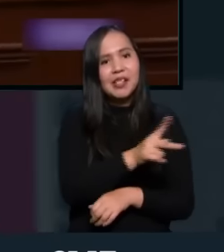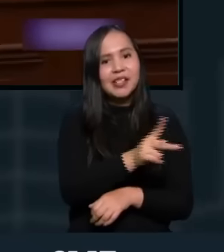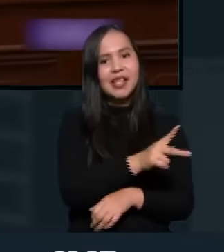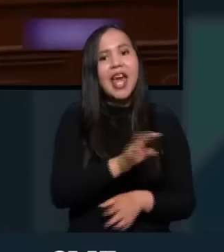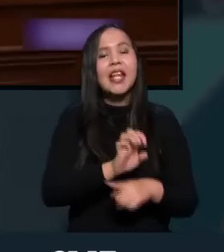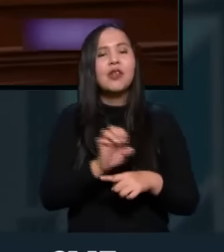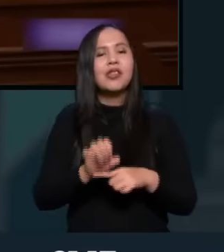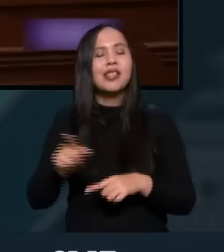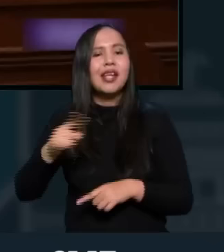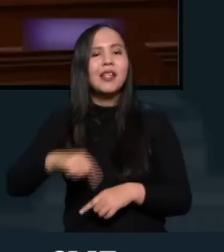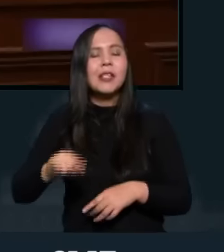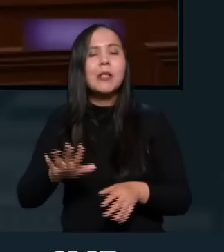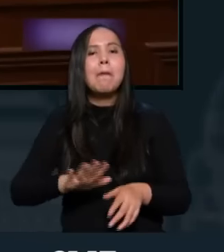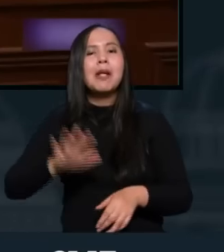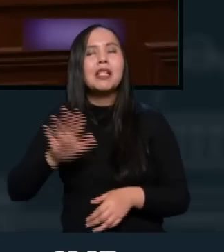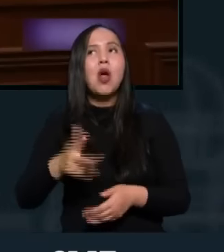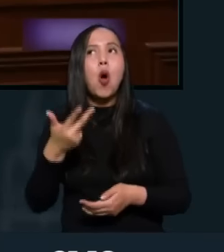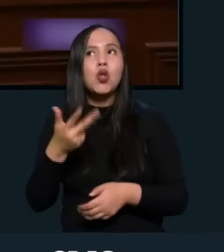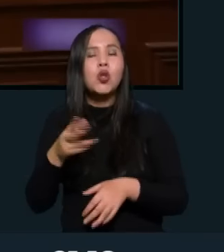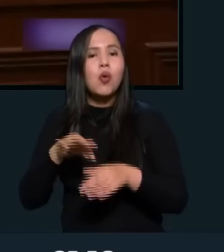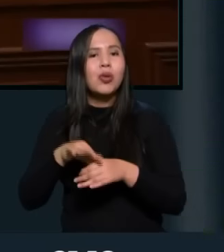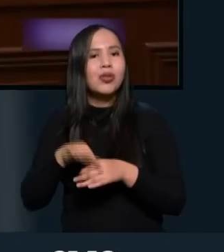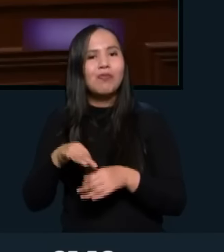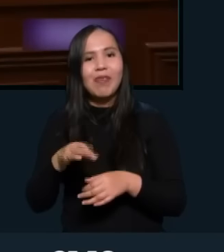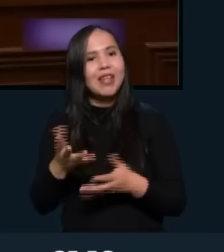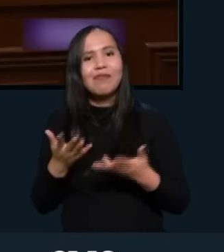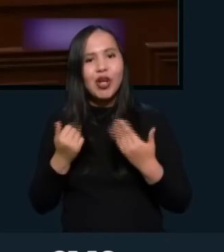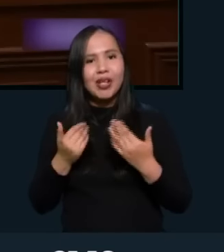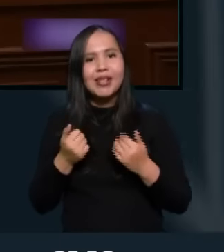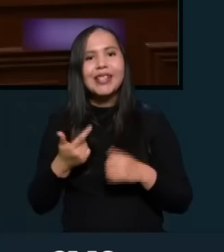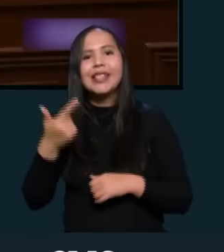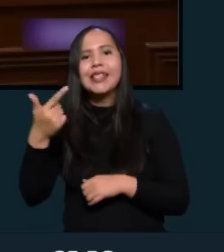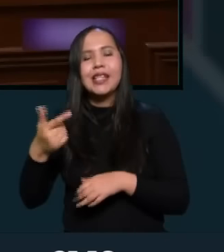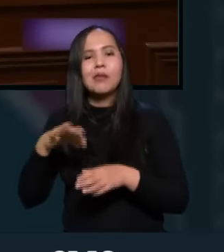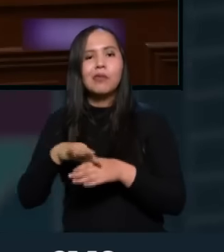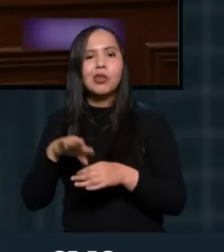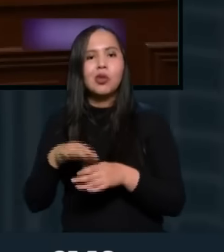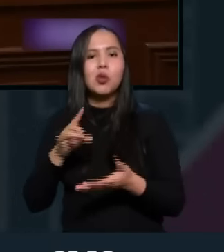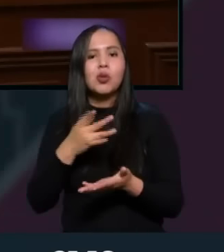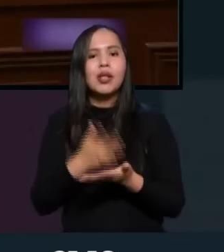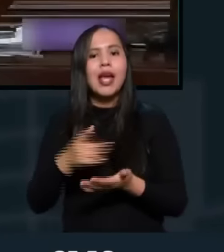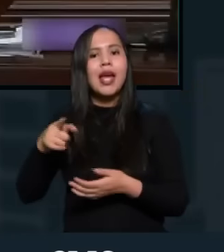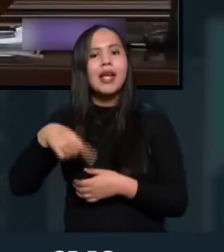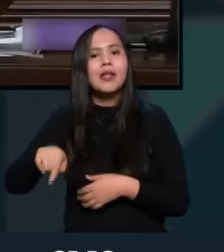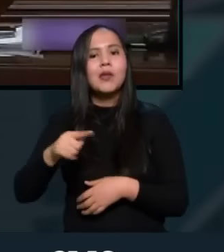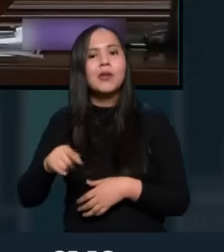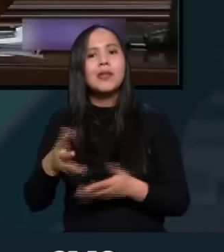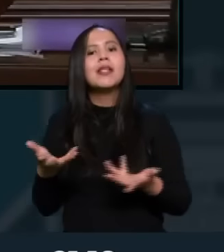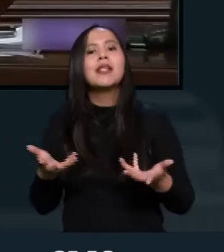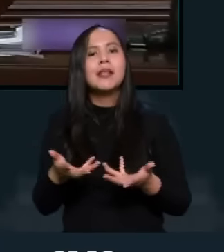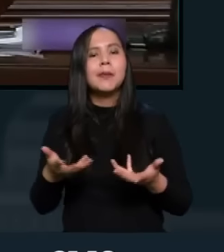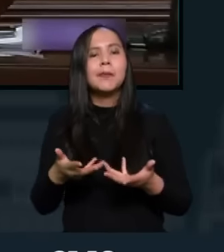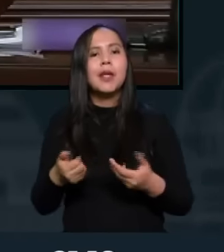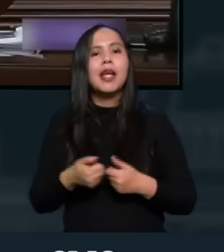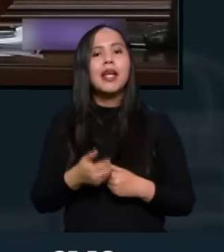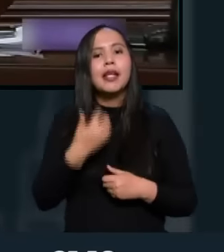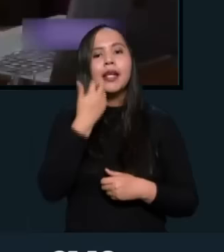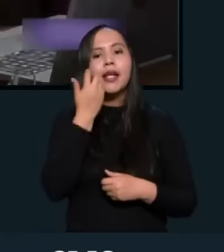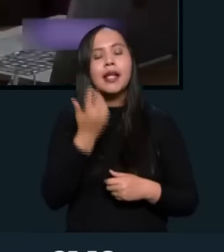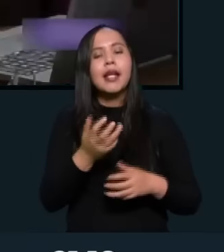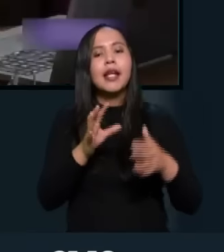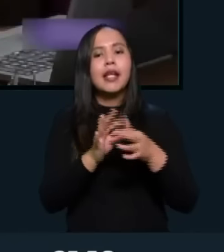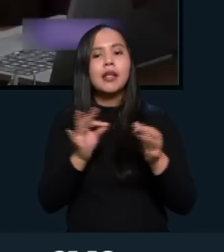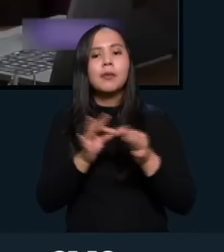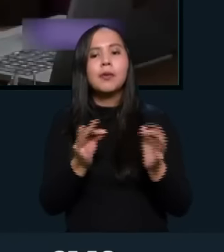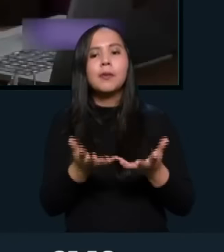dieron cuenta que ya no tenían los 8 votos, sino 7. Y entonces, cuando ya se sacan de la chistera, ahora la interpretación de que